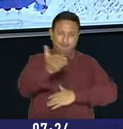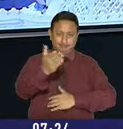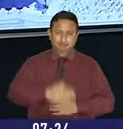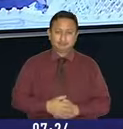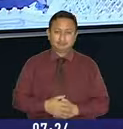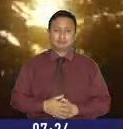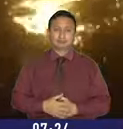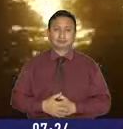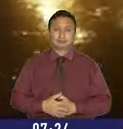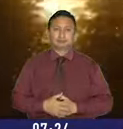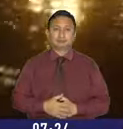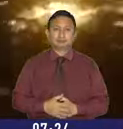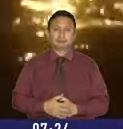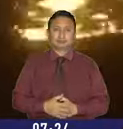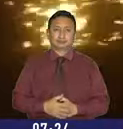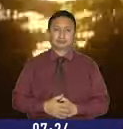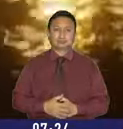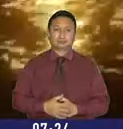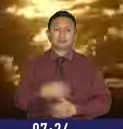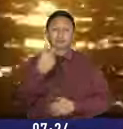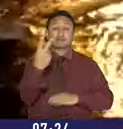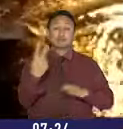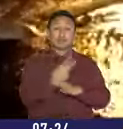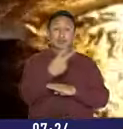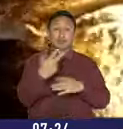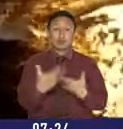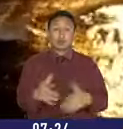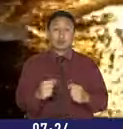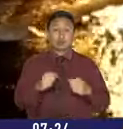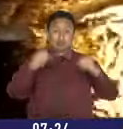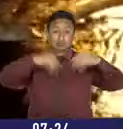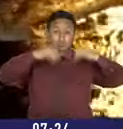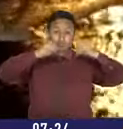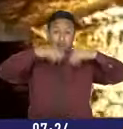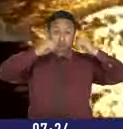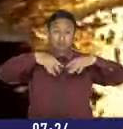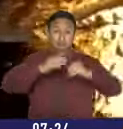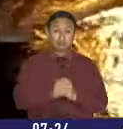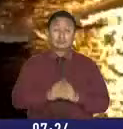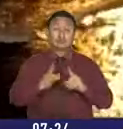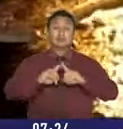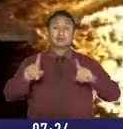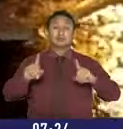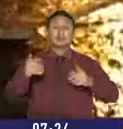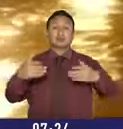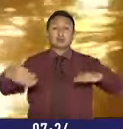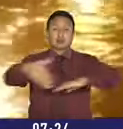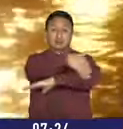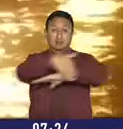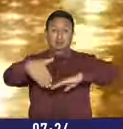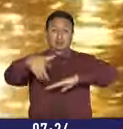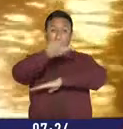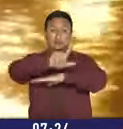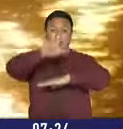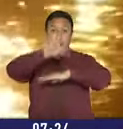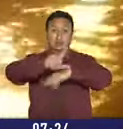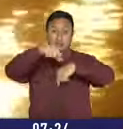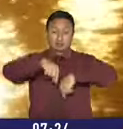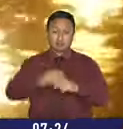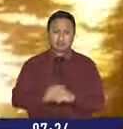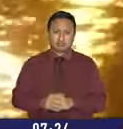2 horas de una intensa lluvia fueron suficientes para que varias calles del cantón Lago Agrio se conviertan en ríos por el desbordamiento del